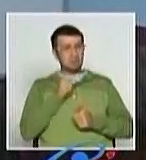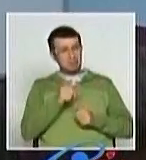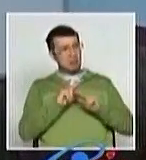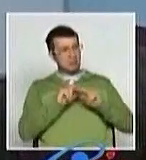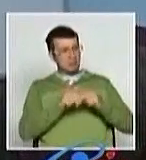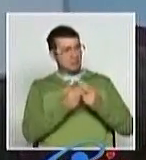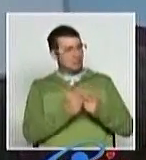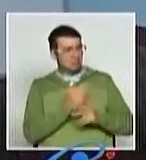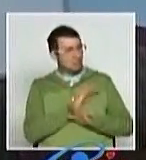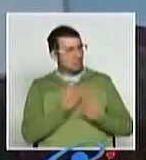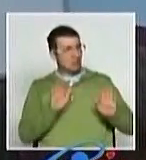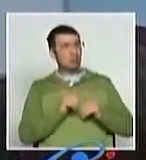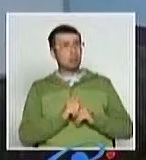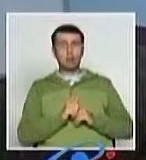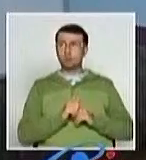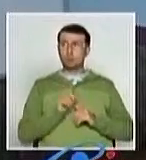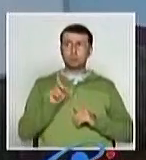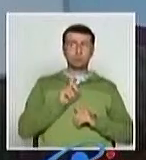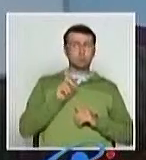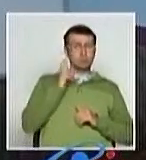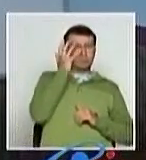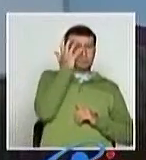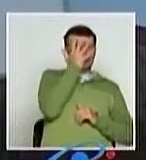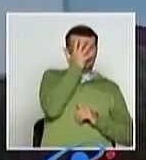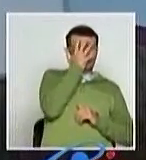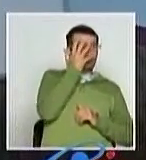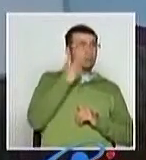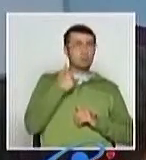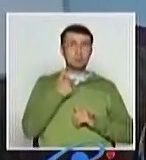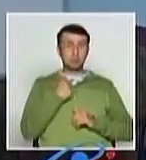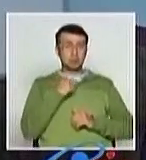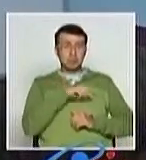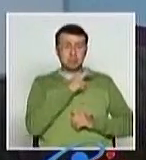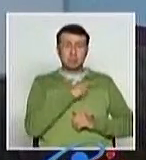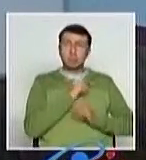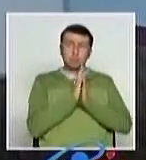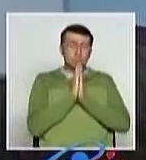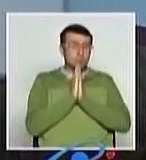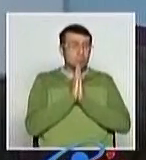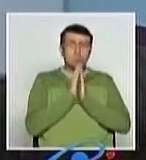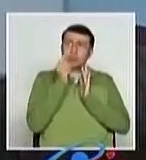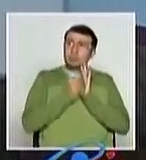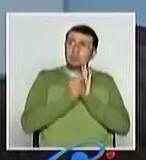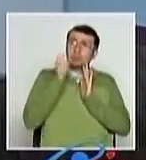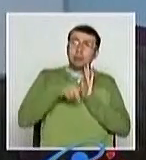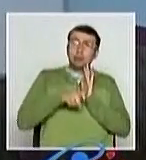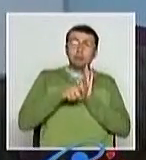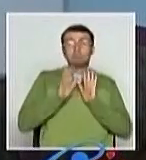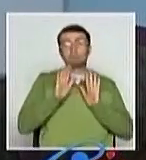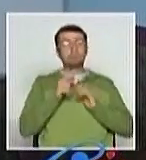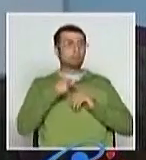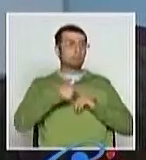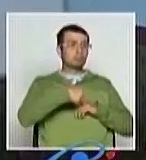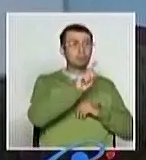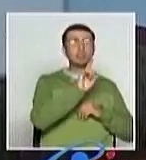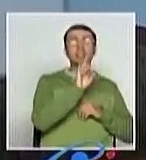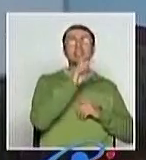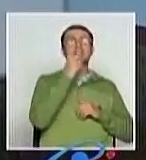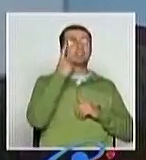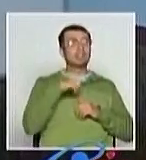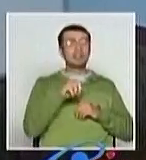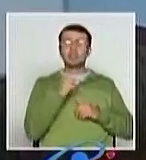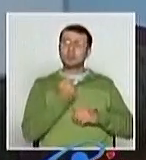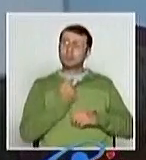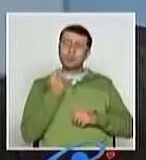señora se sentían mal porque estaba vulnerando sus creencias de religión se ve para la casa 15 días sola no fui a